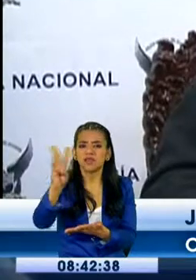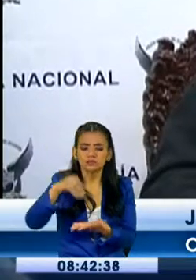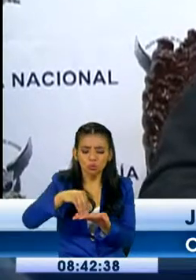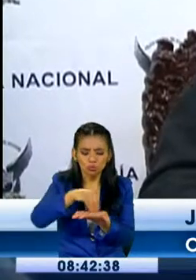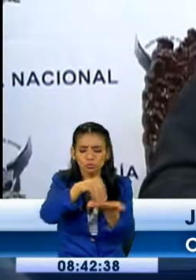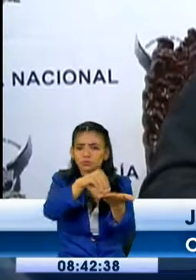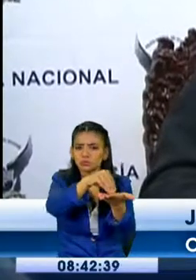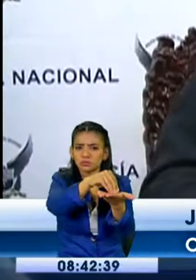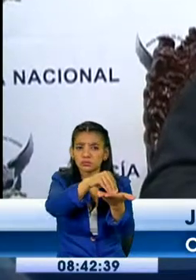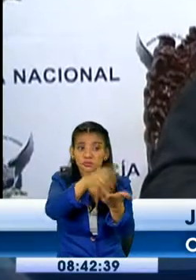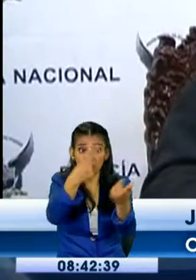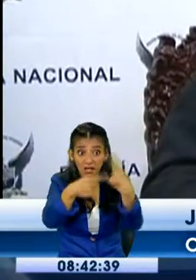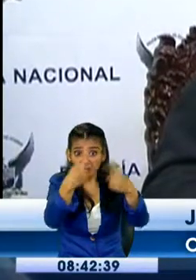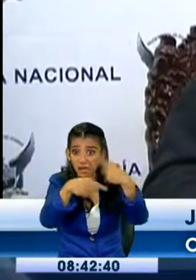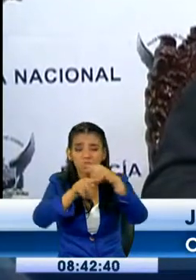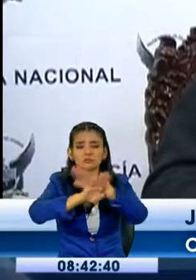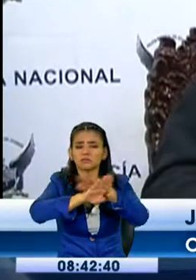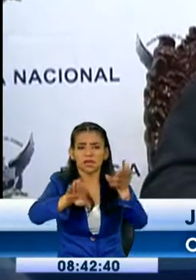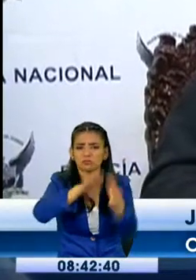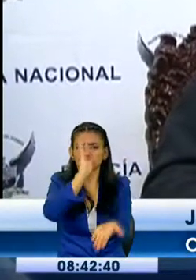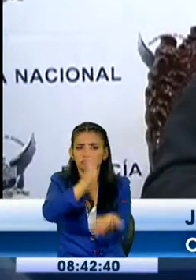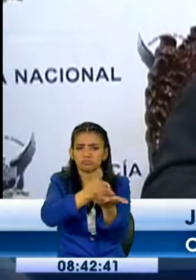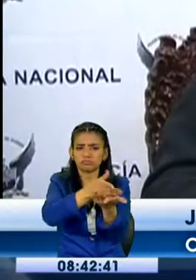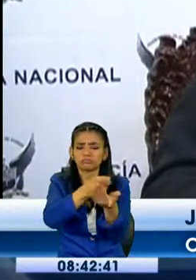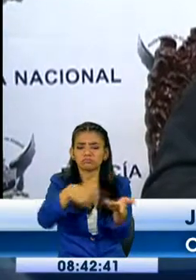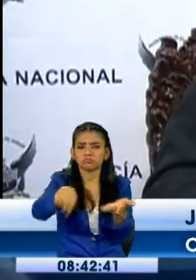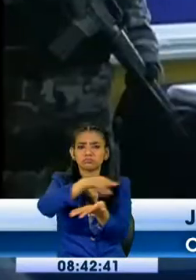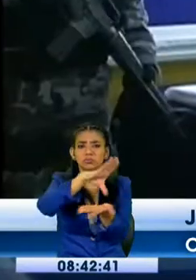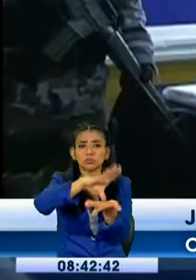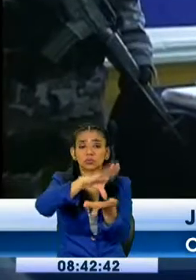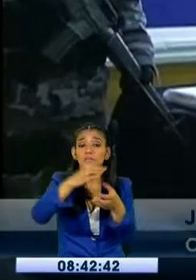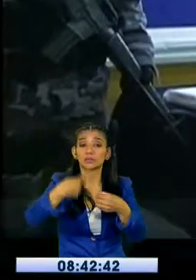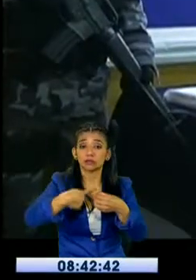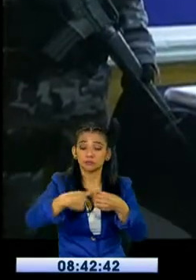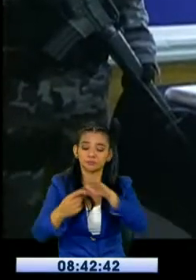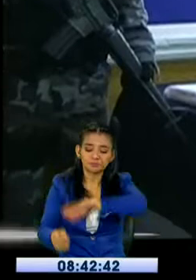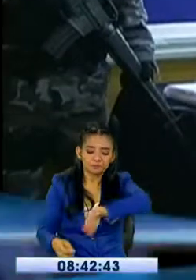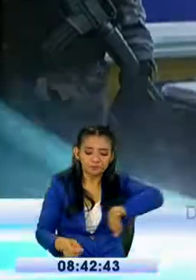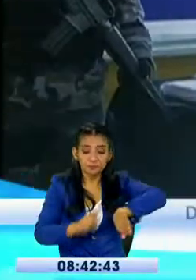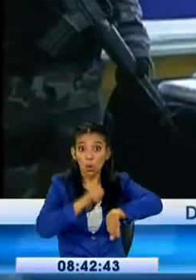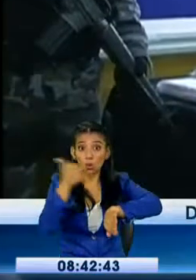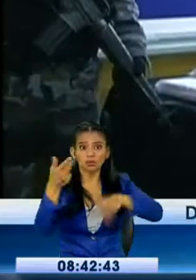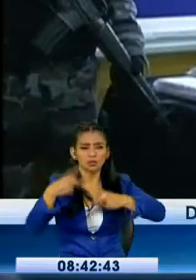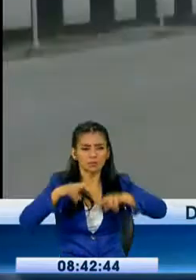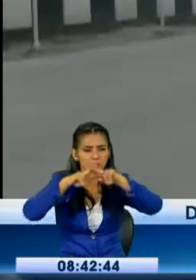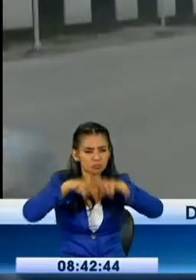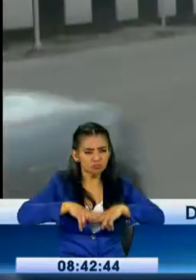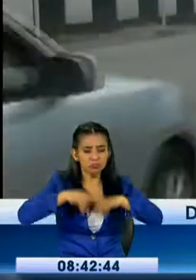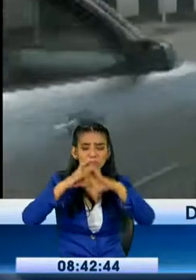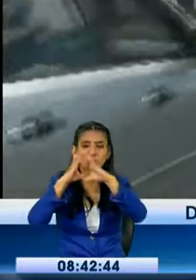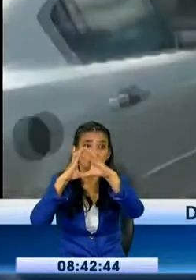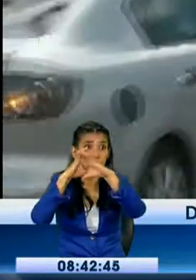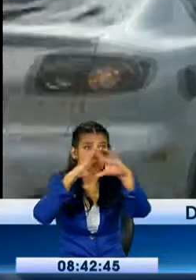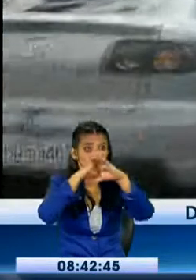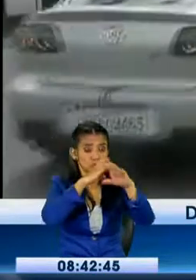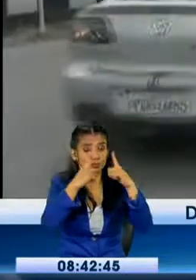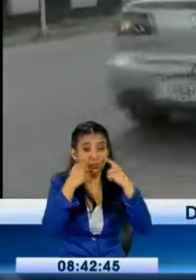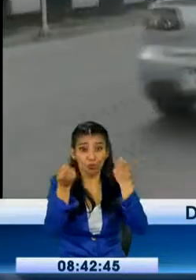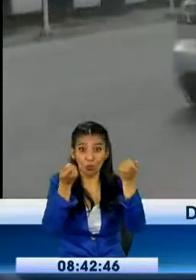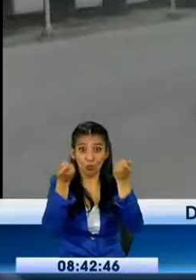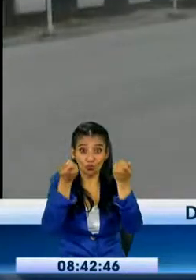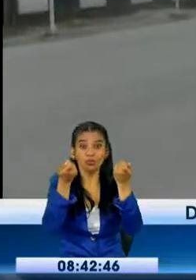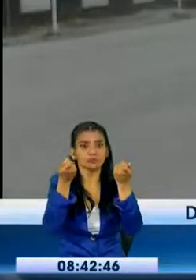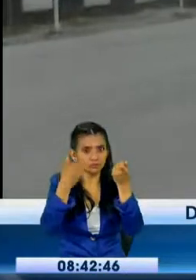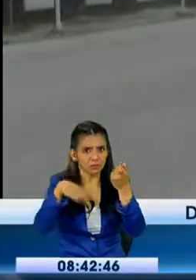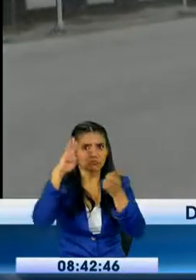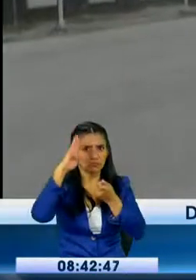dosis que iban a ser distribuidas en la ciudad de Quito. En otro caso, la revisión minuciosa al transporte interprovincial en el control sur de la ciudad,